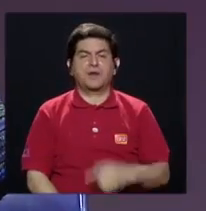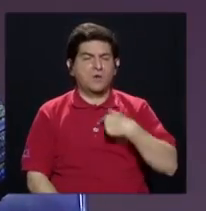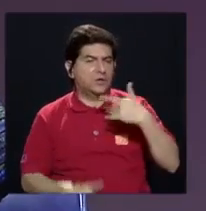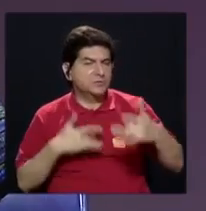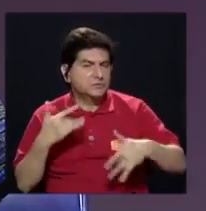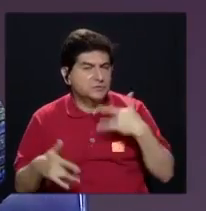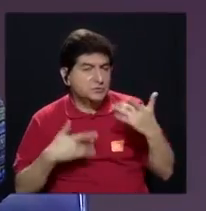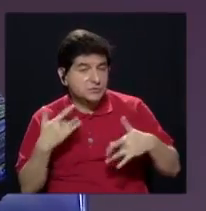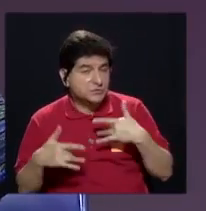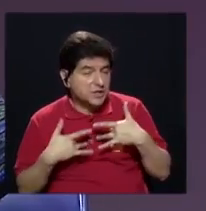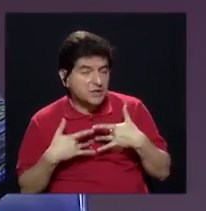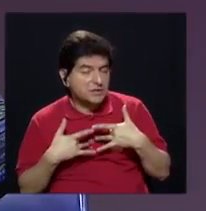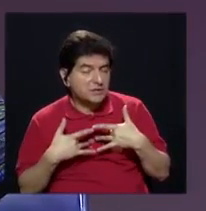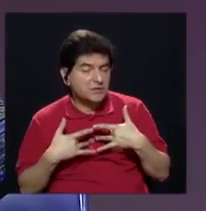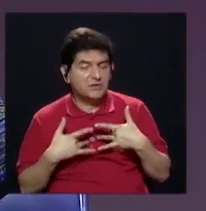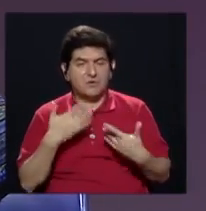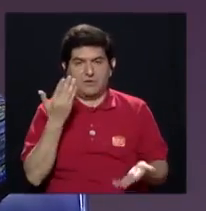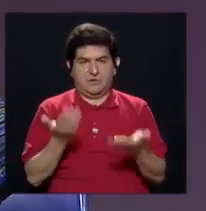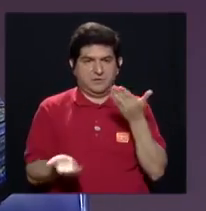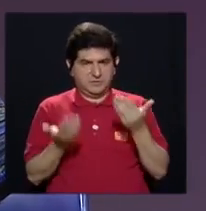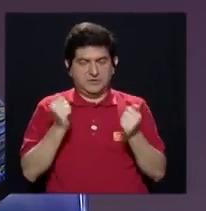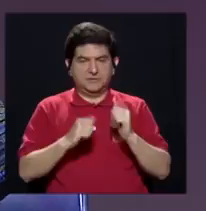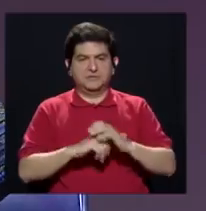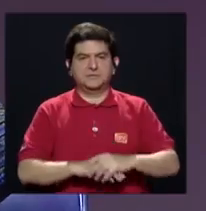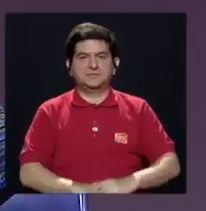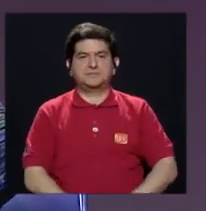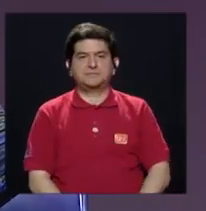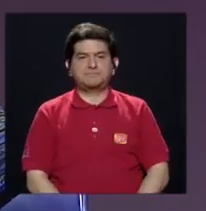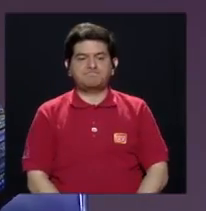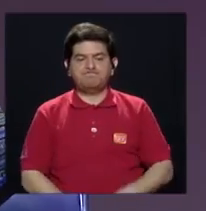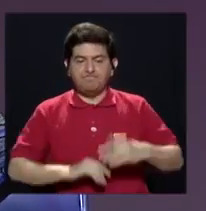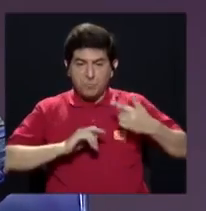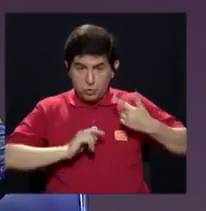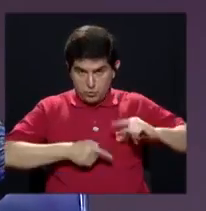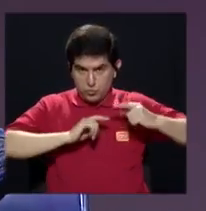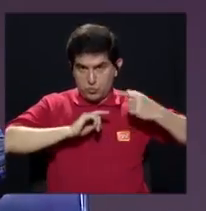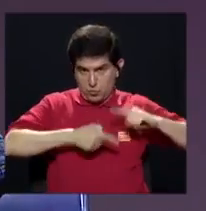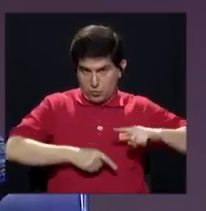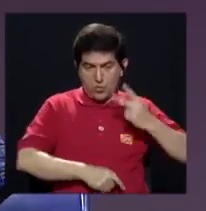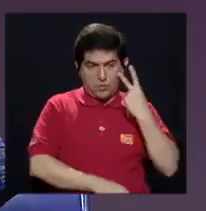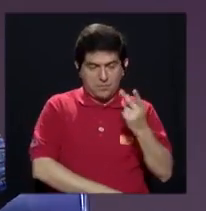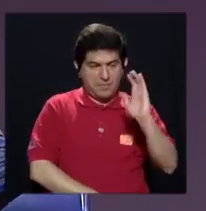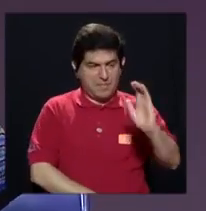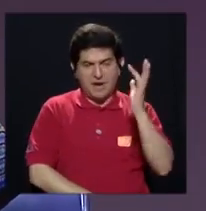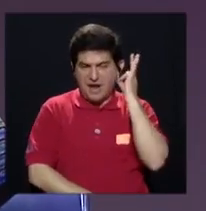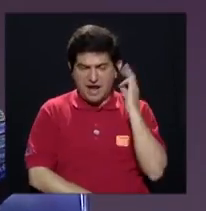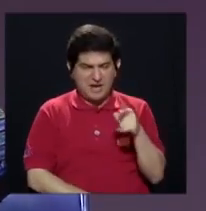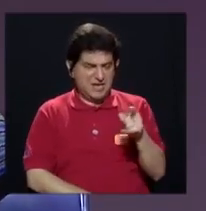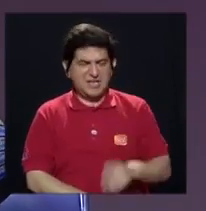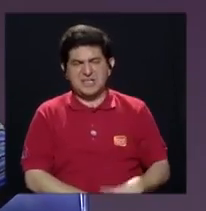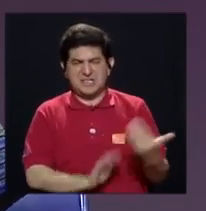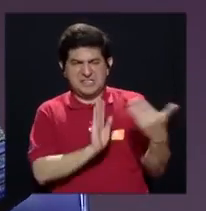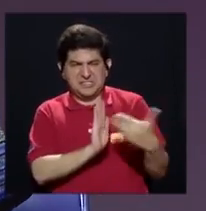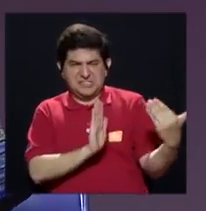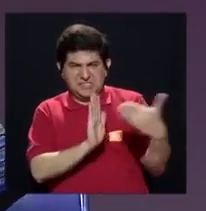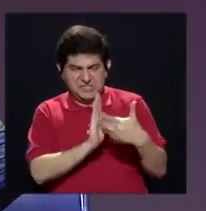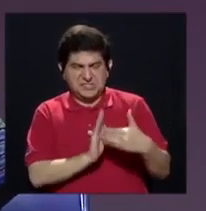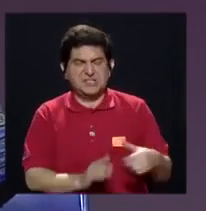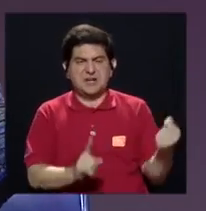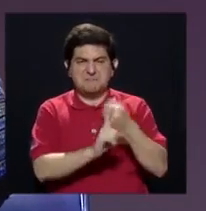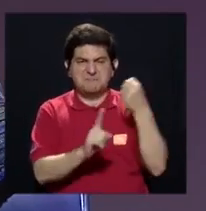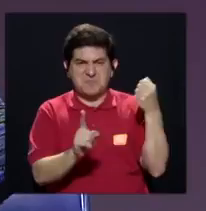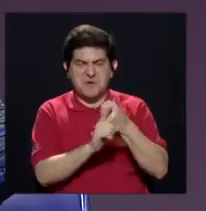eh cuando empiezo a sentir digamos eh dolor porque ver a una niña violentada ver la violencia